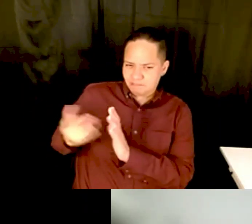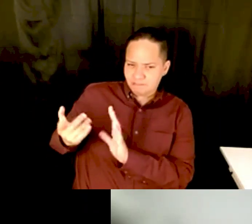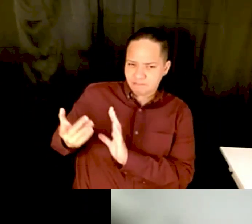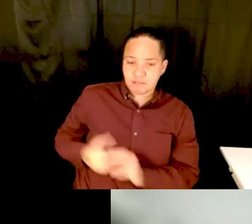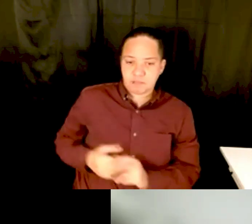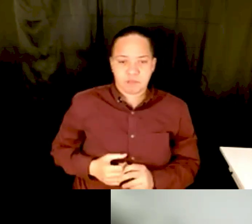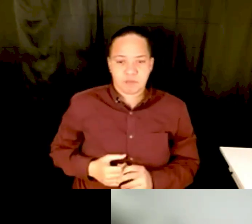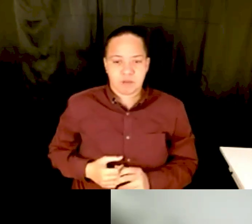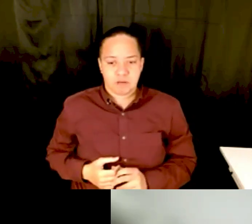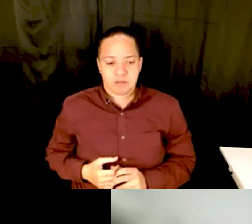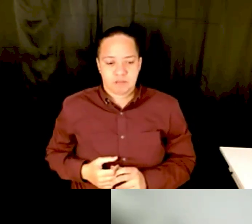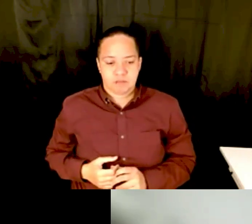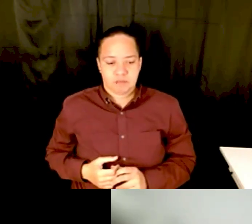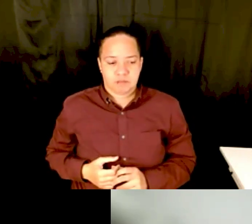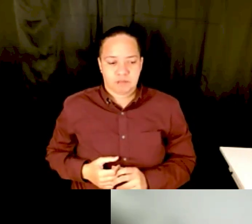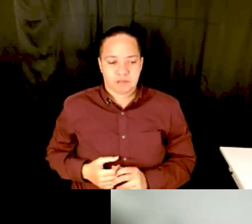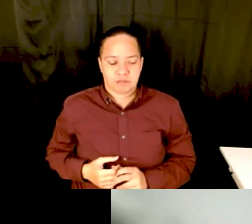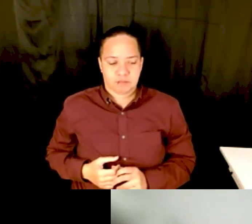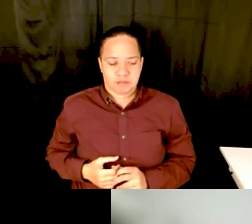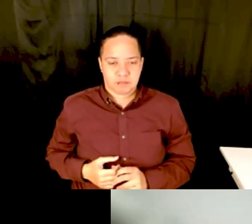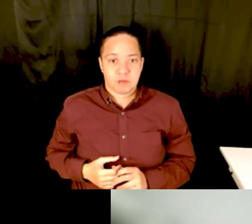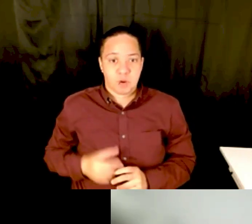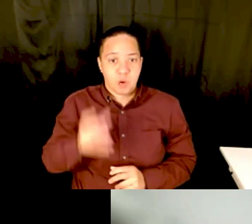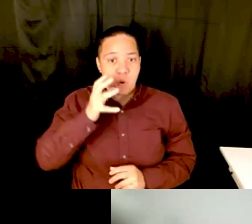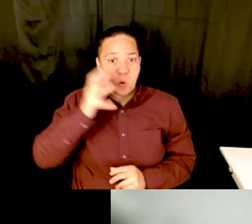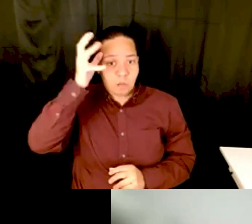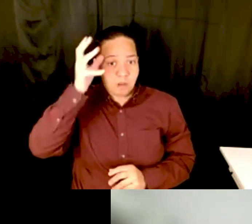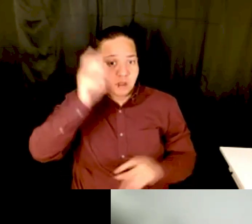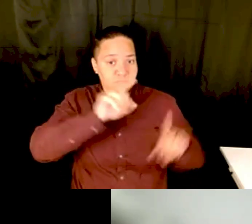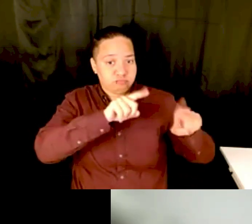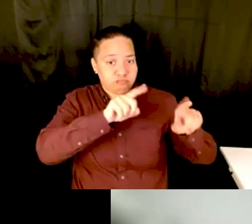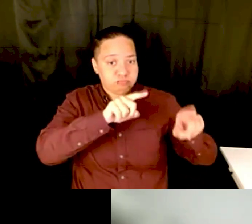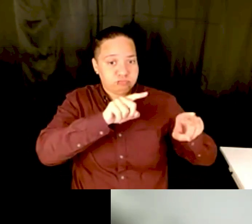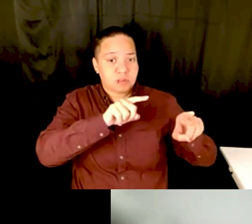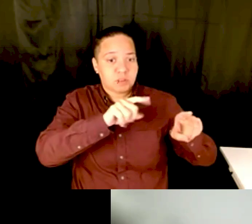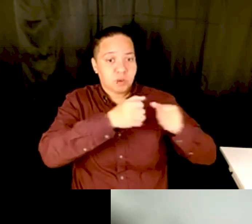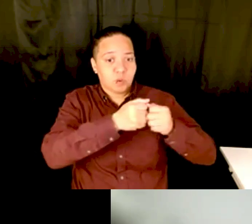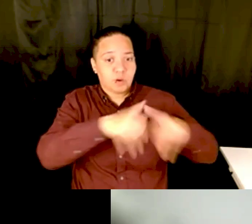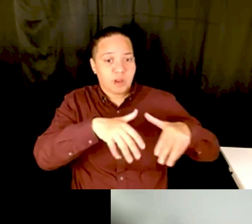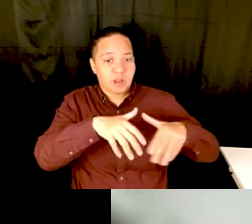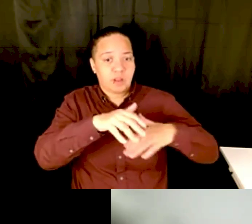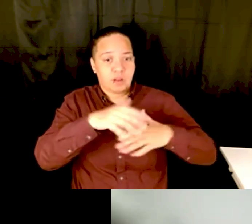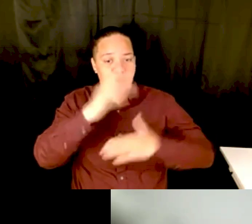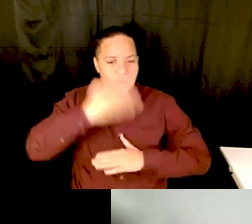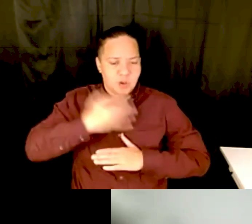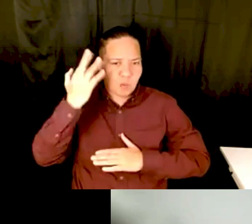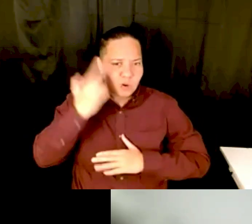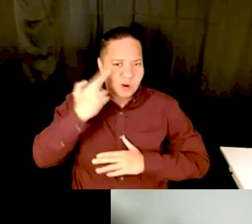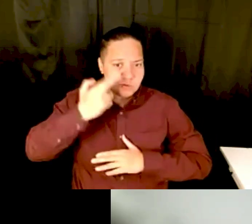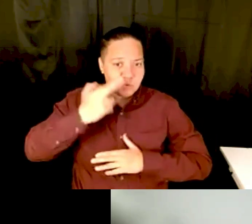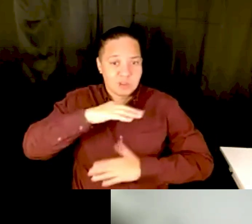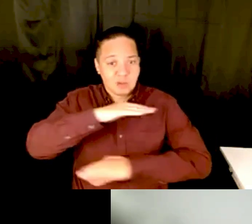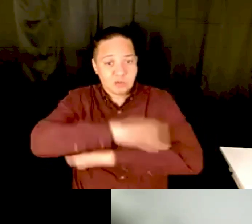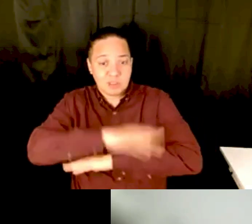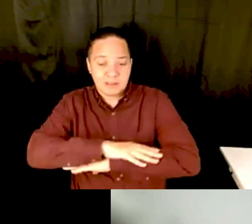¿Cuán efectivo es que un padre acuda a las citas de seguimiento sin su hijo por las situaciones de conducta y su